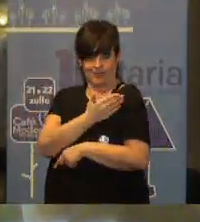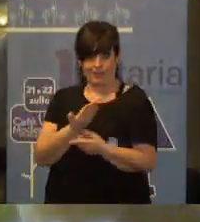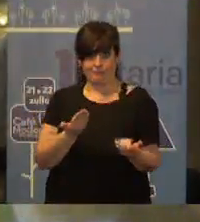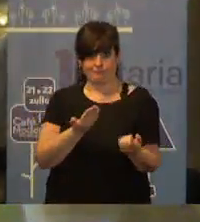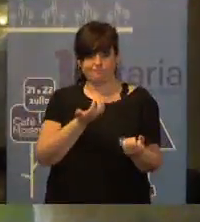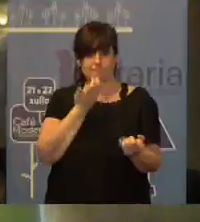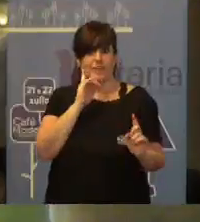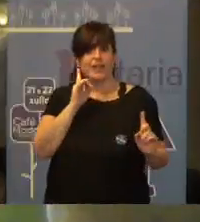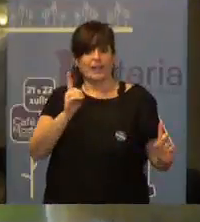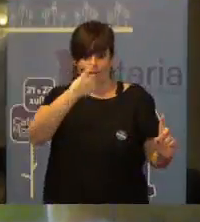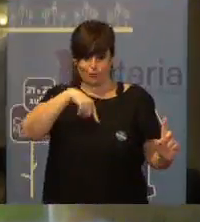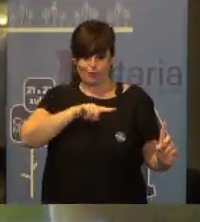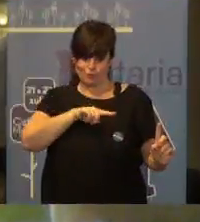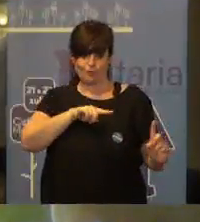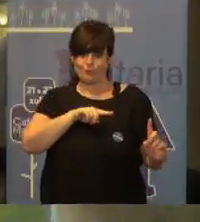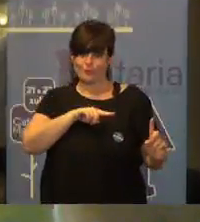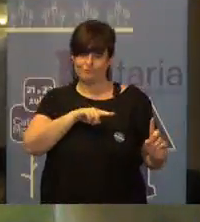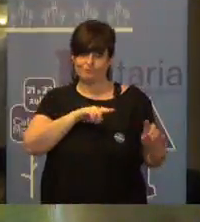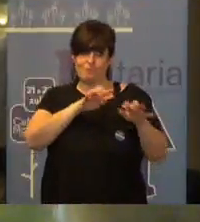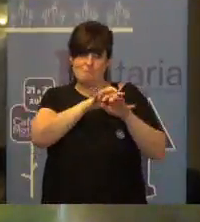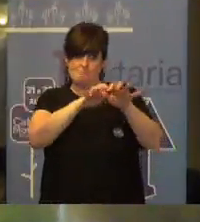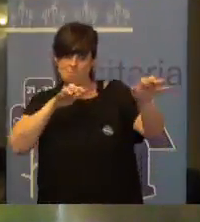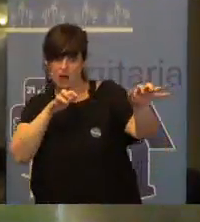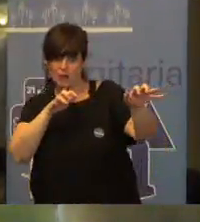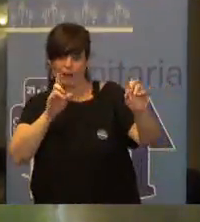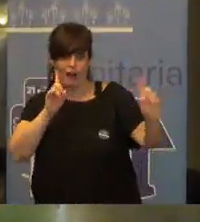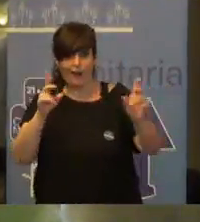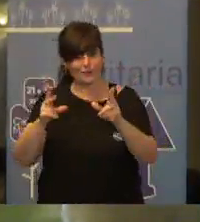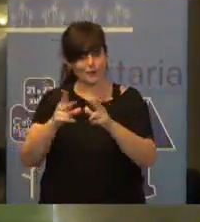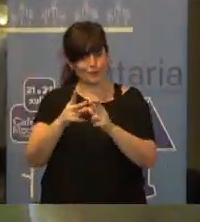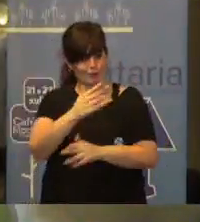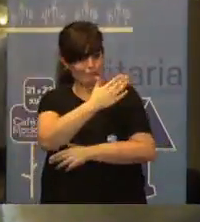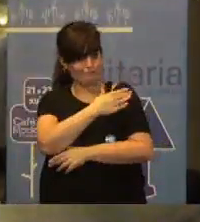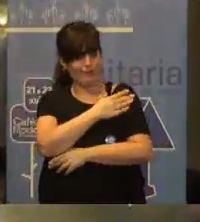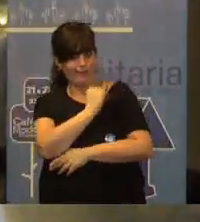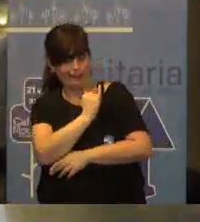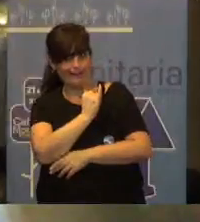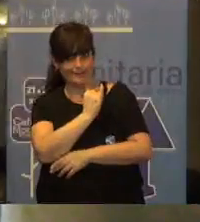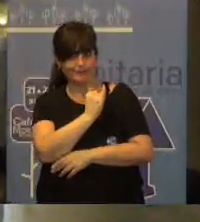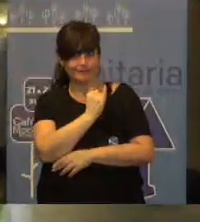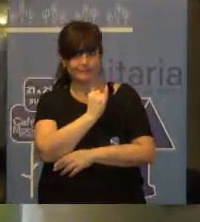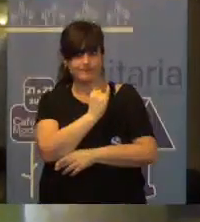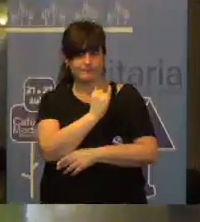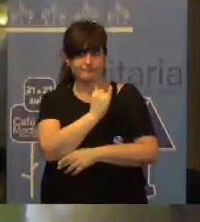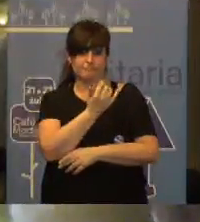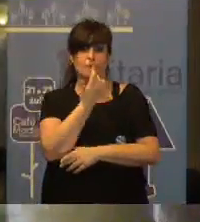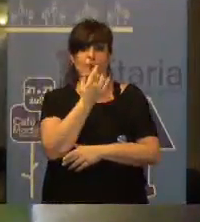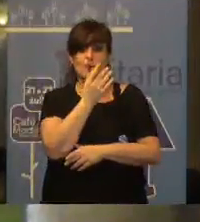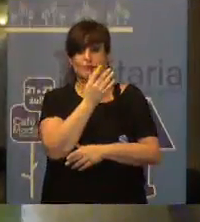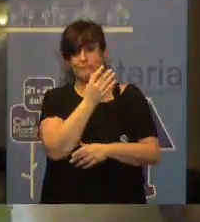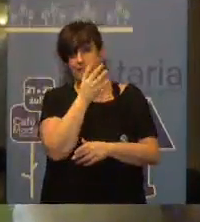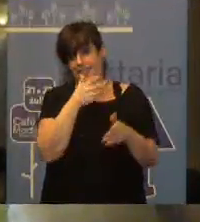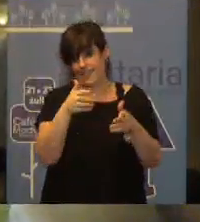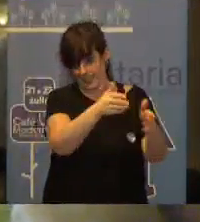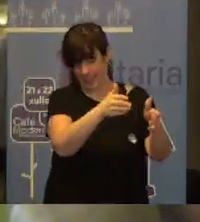de argallar a maioría cos socios posibles deste mundo que están na ría,